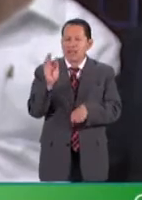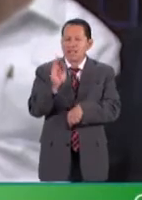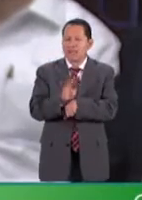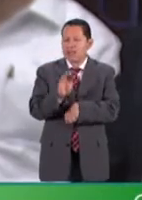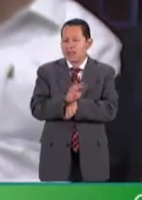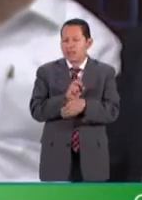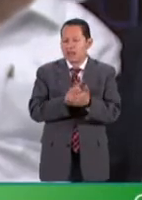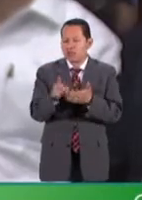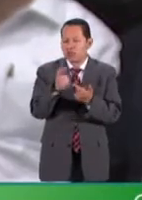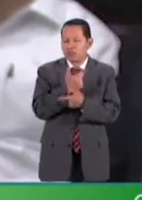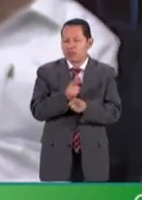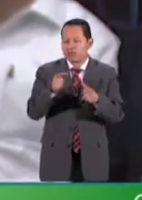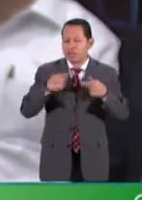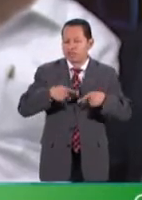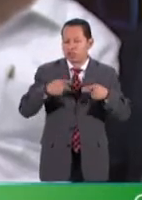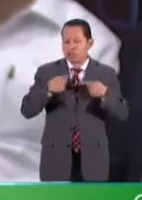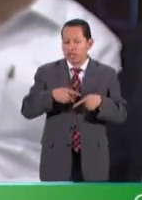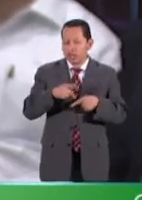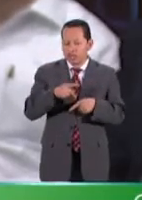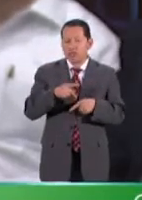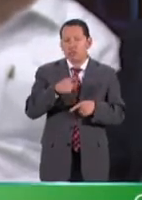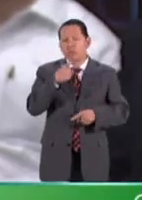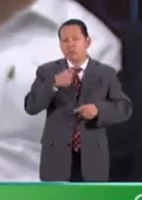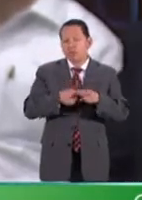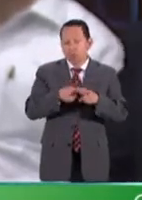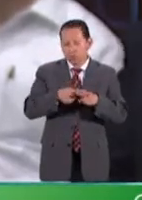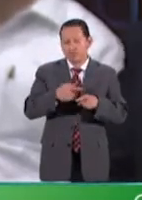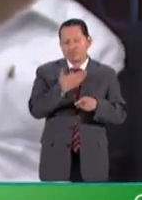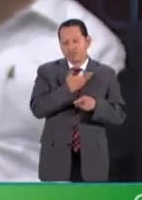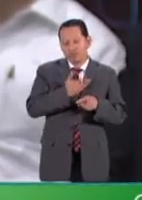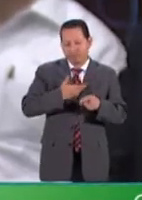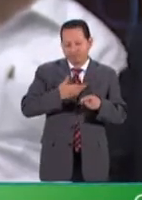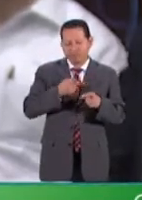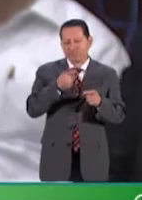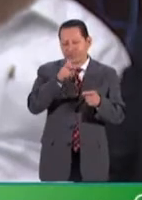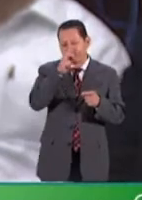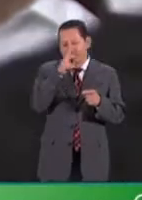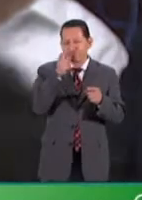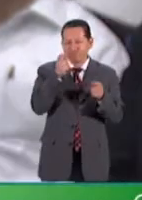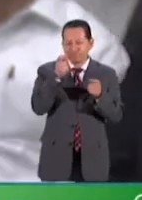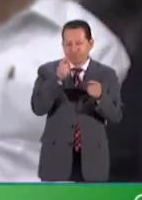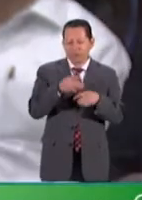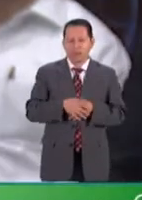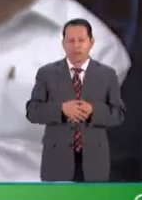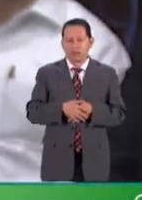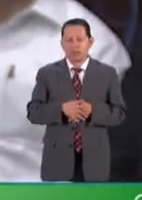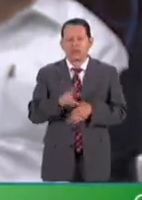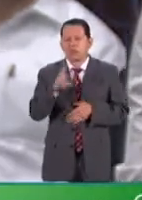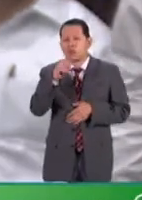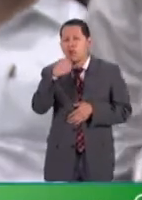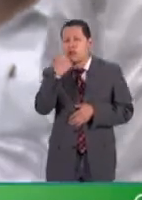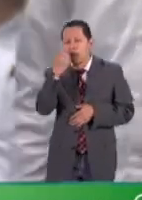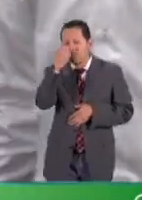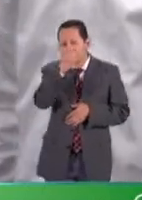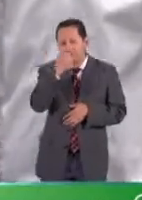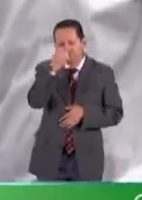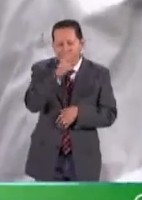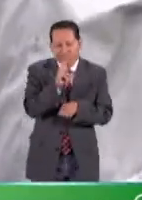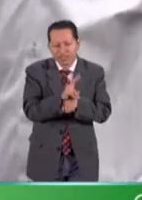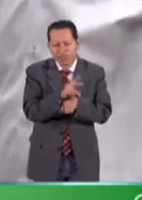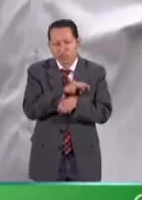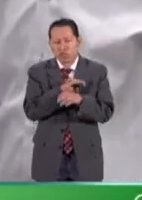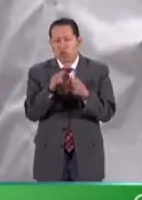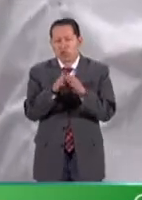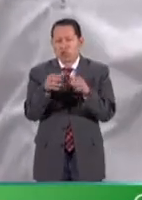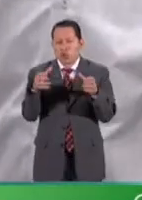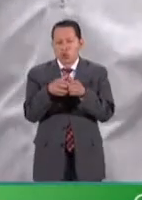derechos y libertades de las personas frente a los caprichos del poder. No quieren revisar la integración